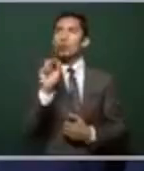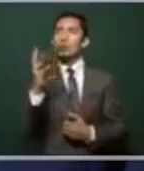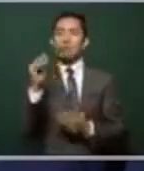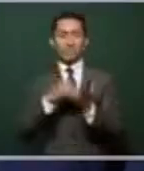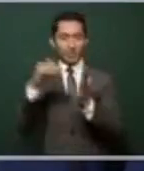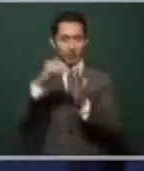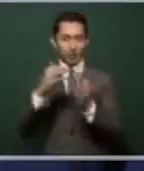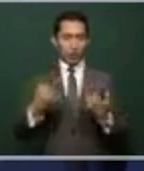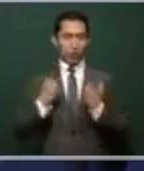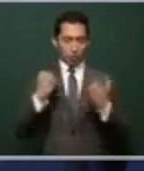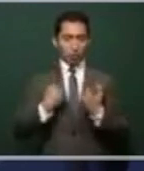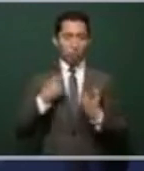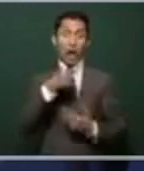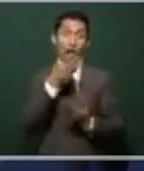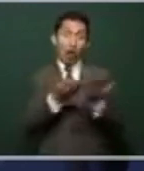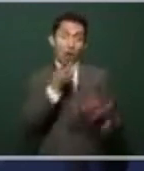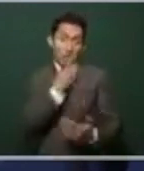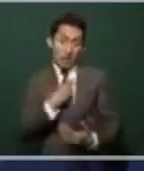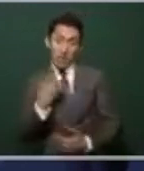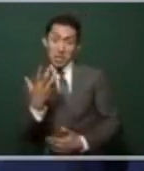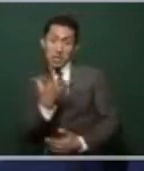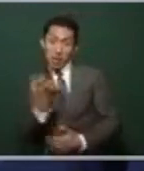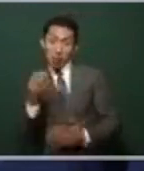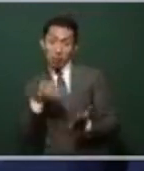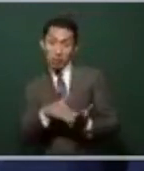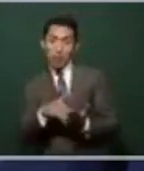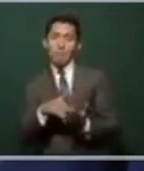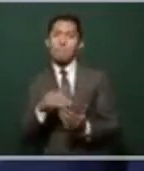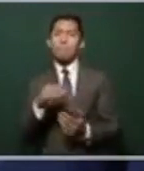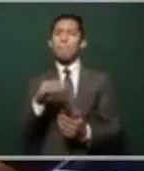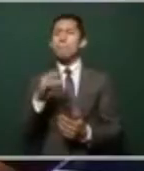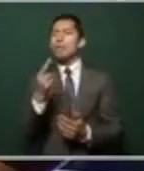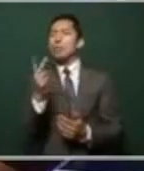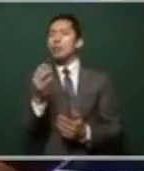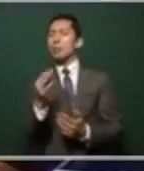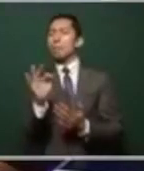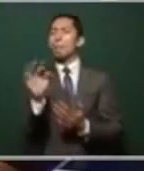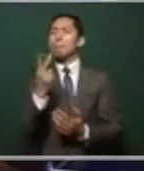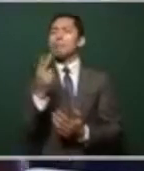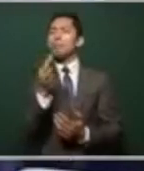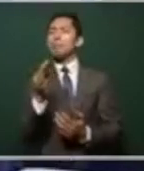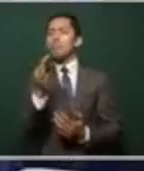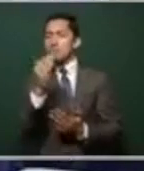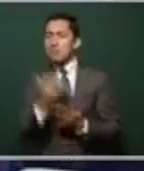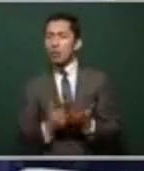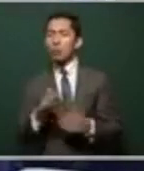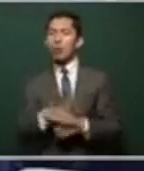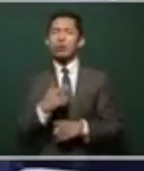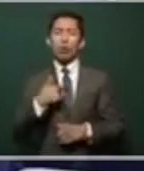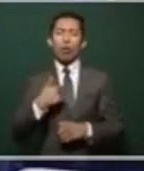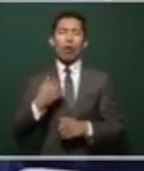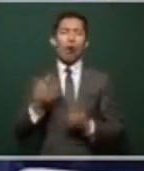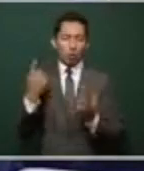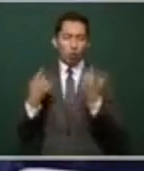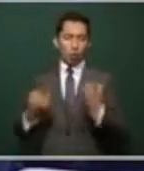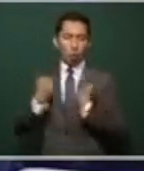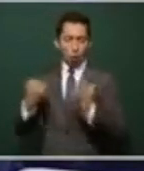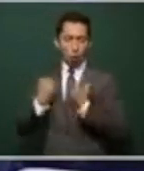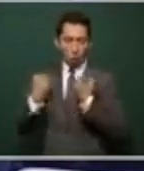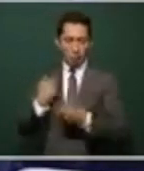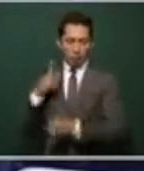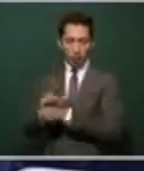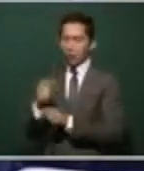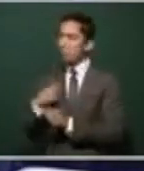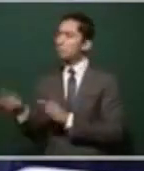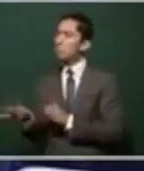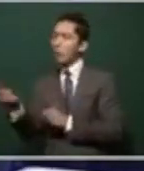nos comenta hoy que está en 500 mil, es menos del 25%. En La Razón platicamos con algunos jóvenes que no han